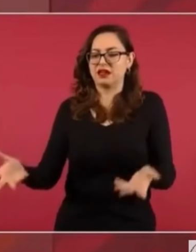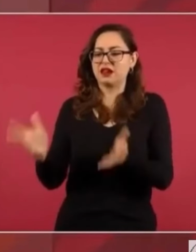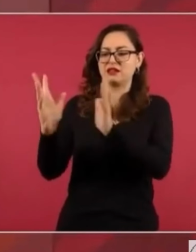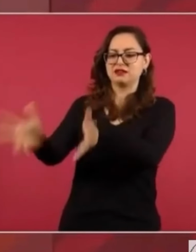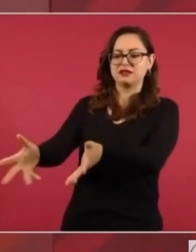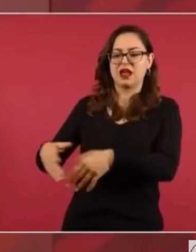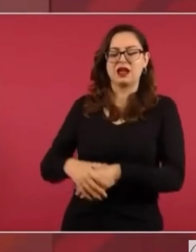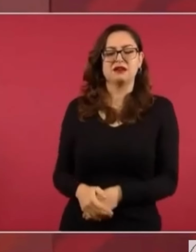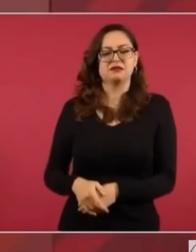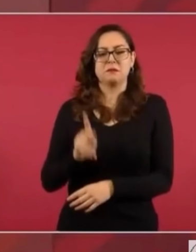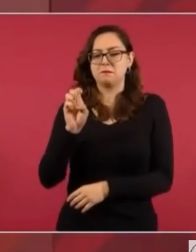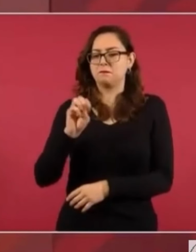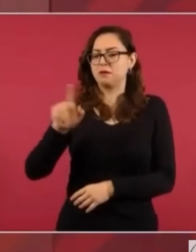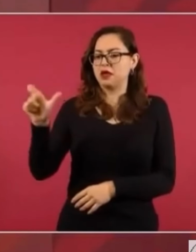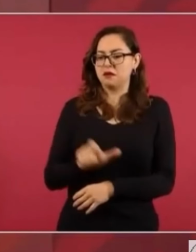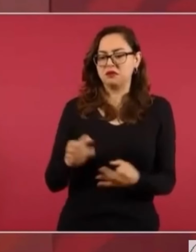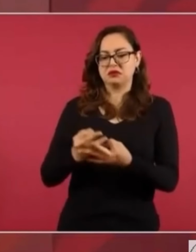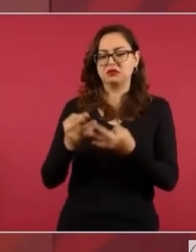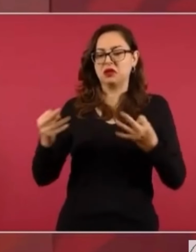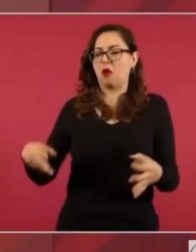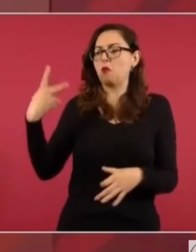era de Pemex